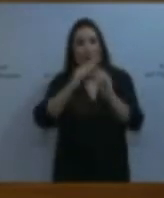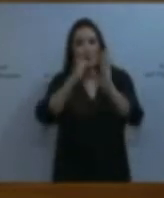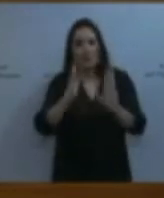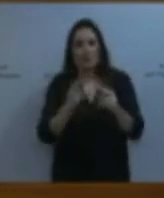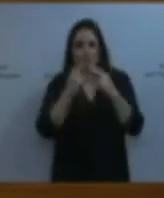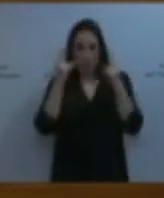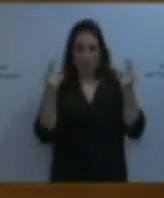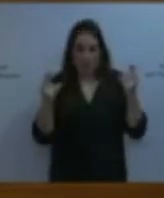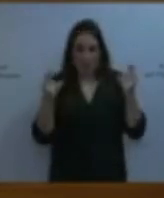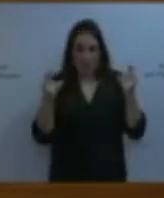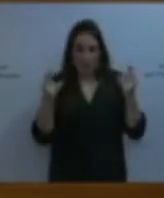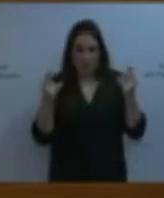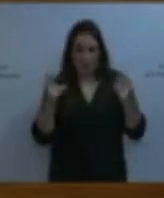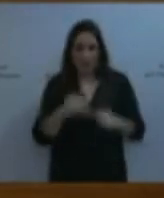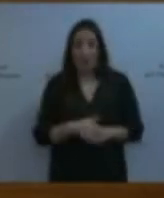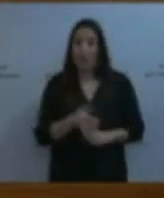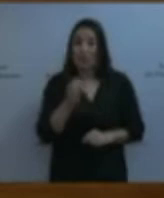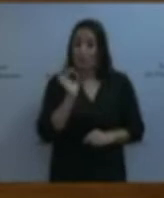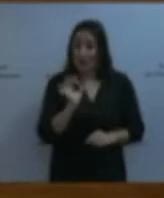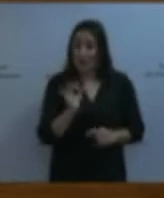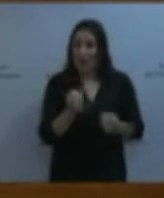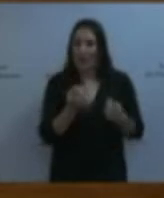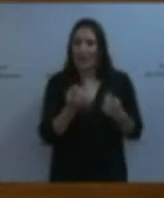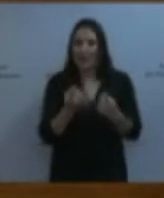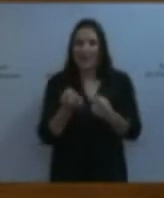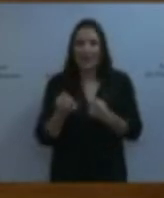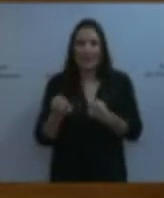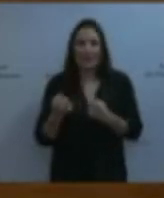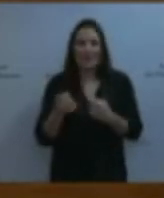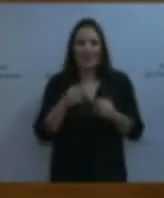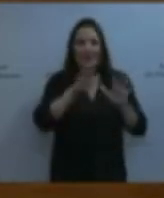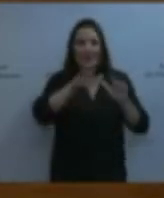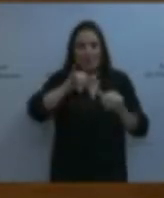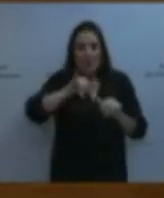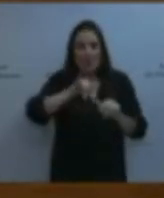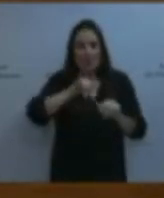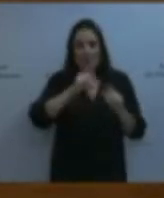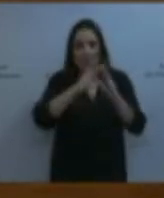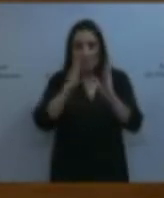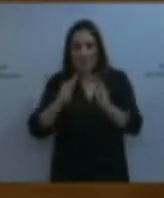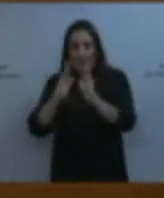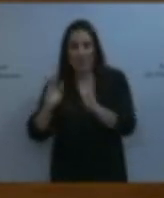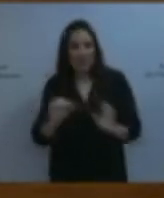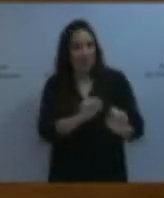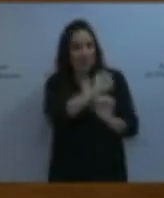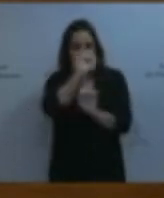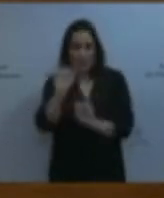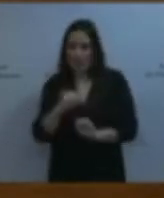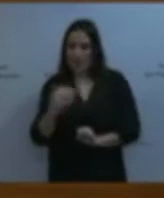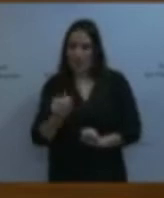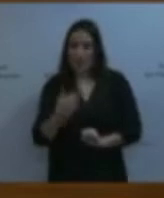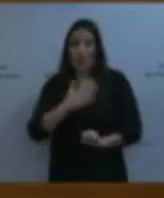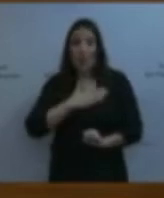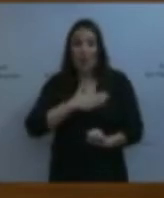públicas. Y es que ciertamente es necesario defender esas 10.000 viviendas que son patrimonio de todos y todas